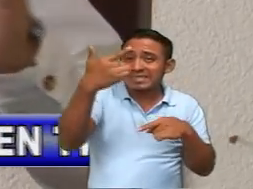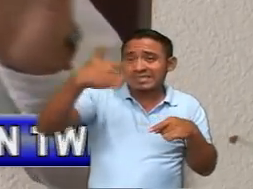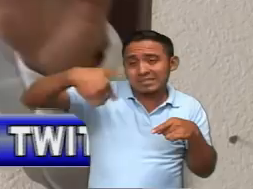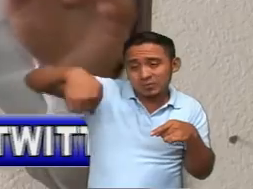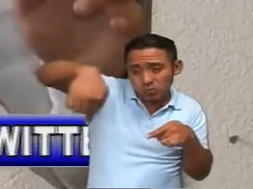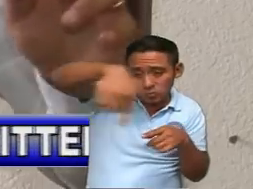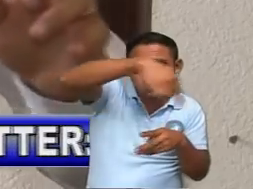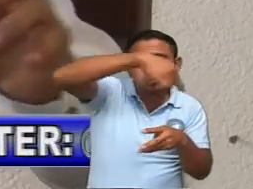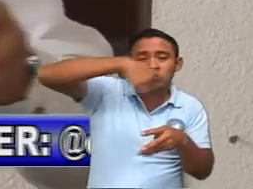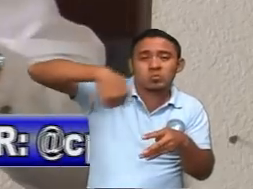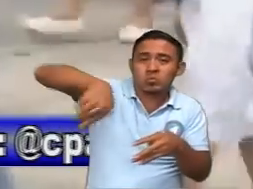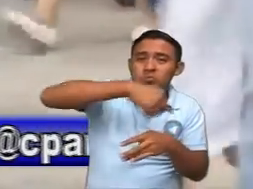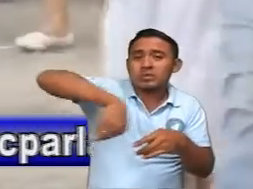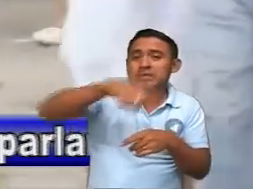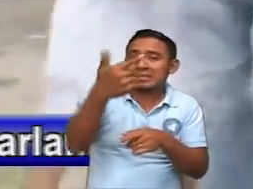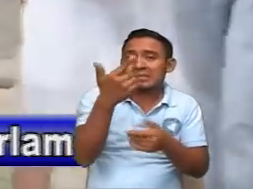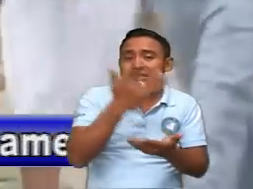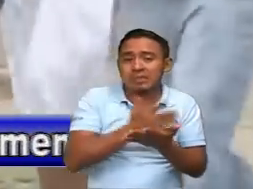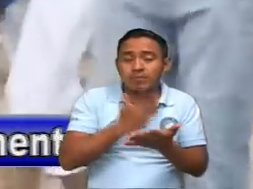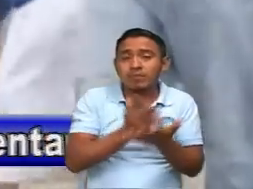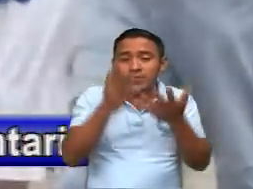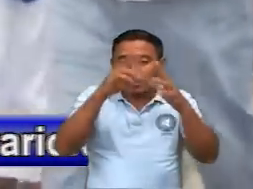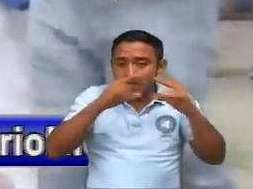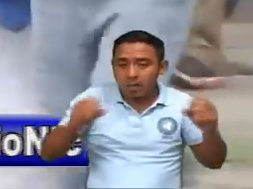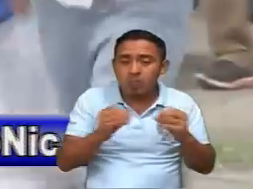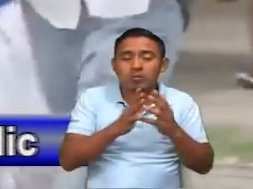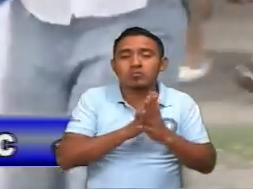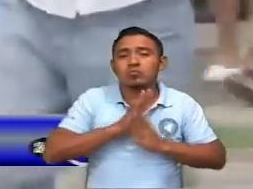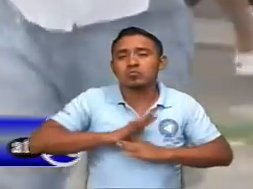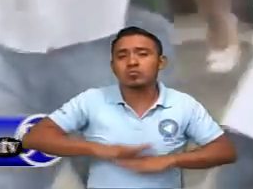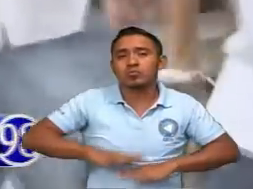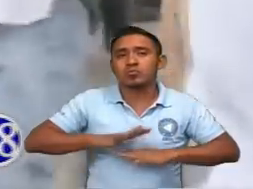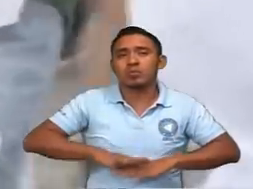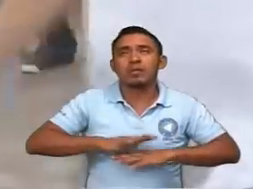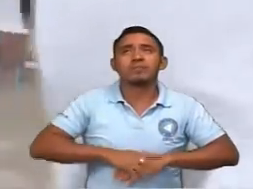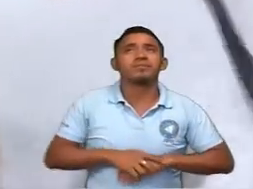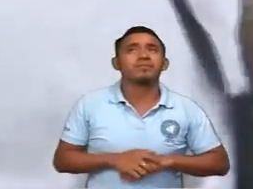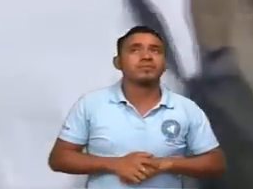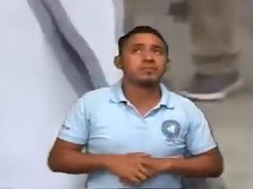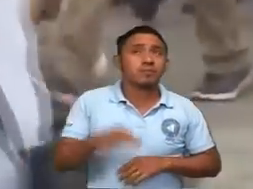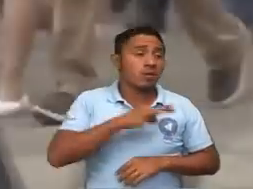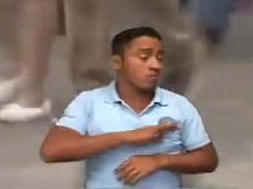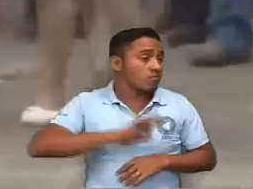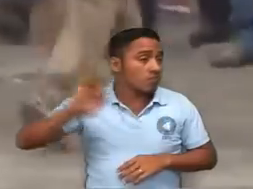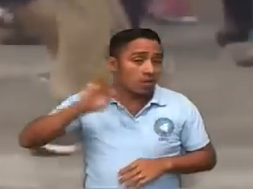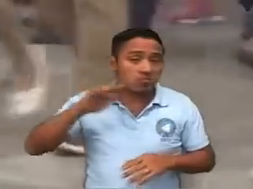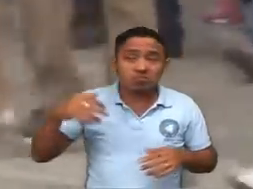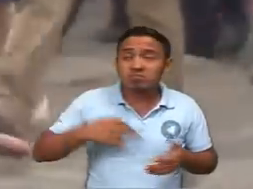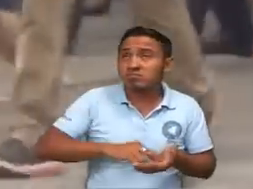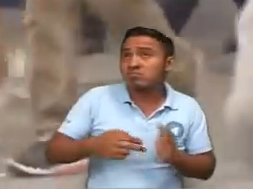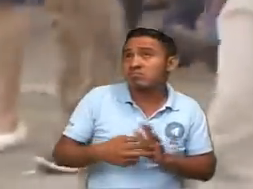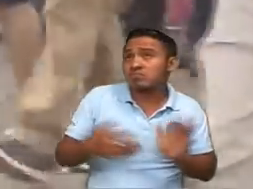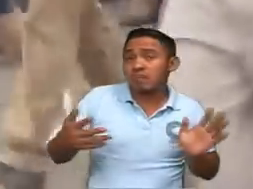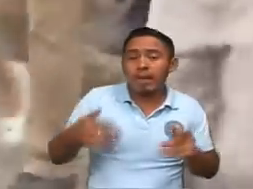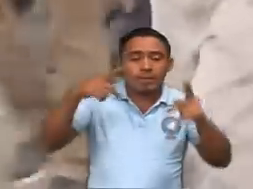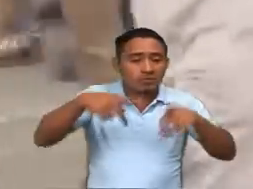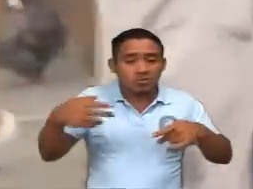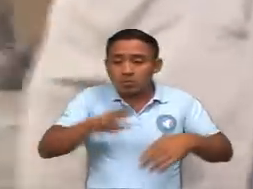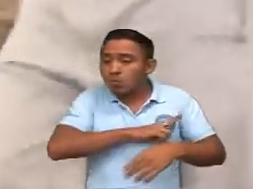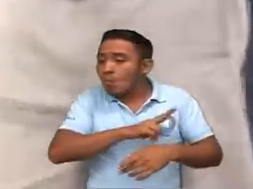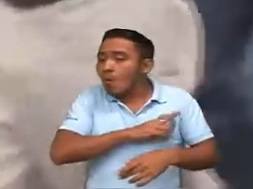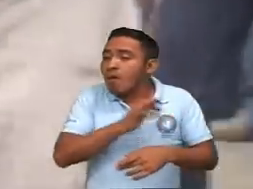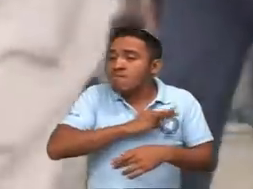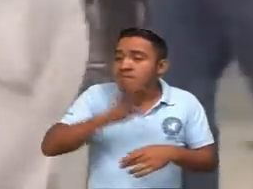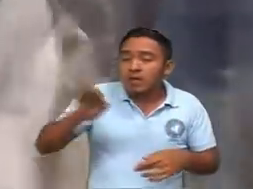orando para sanidad de nuestra tierra y para paz sobre nuestra tierra. Y la fe es todo lo que tenemos. Si una persona no tiene fe,